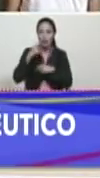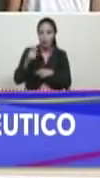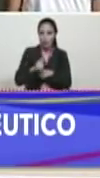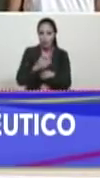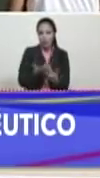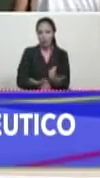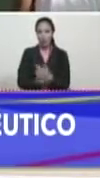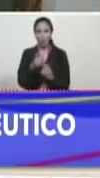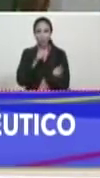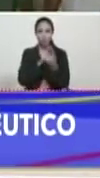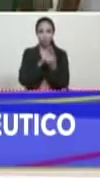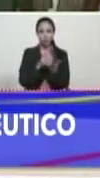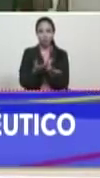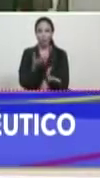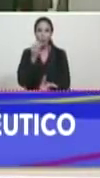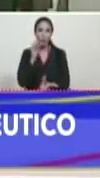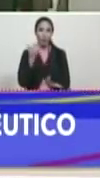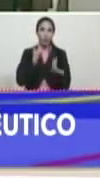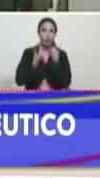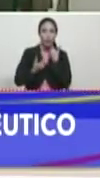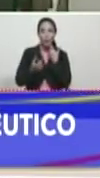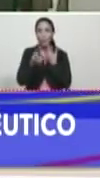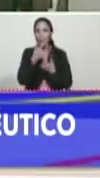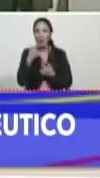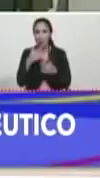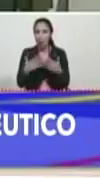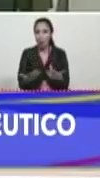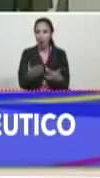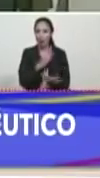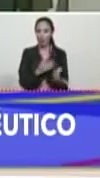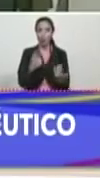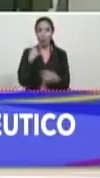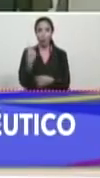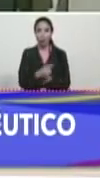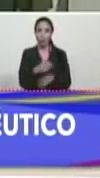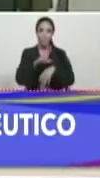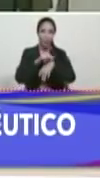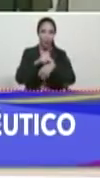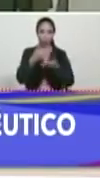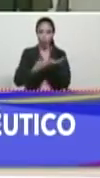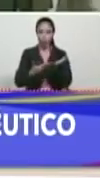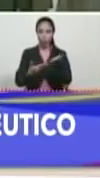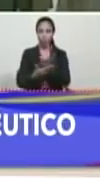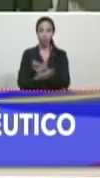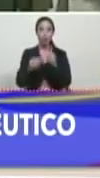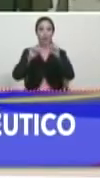una atención. Y lo que es el sistema farmacéutico del país,